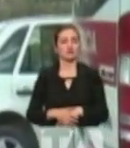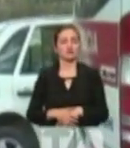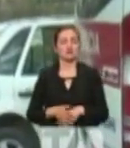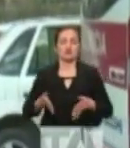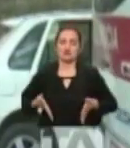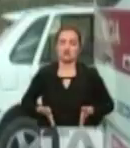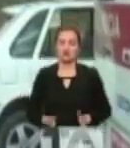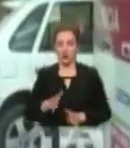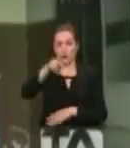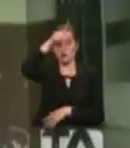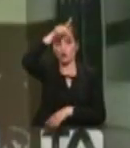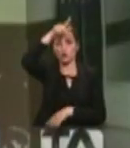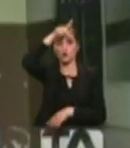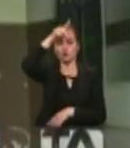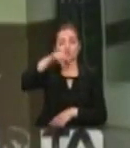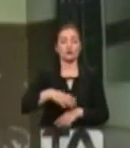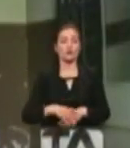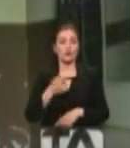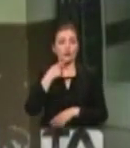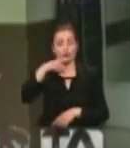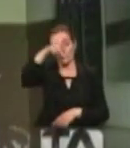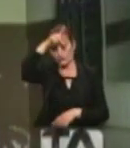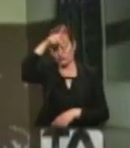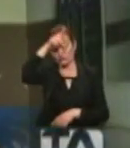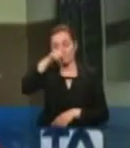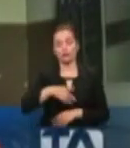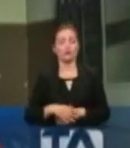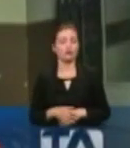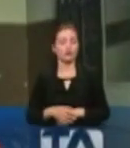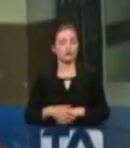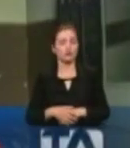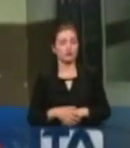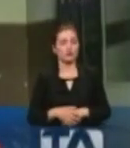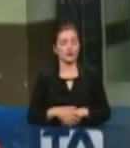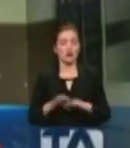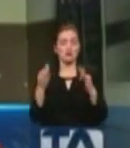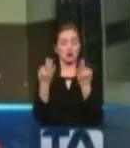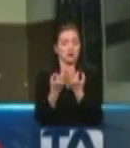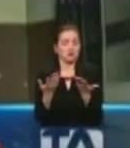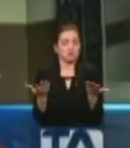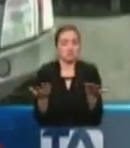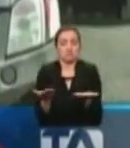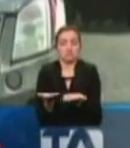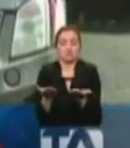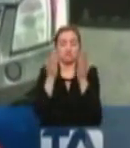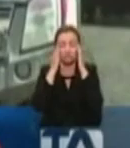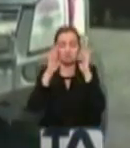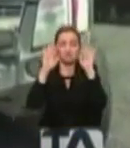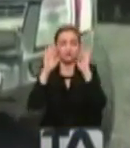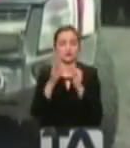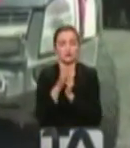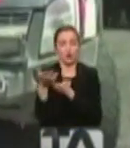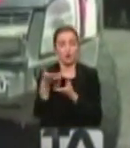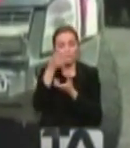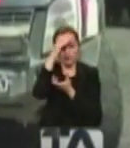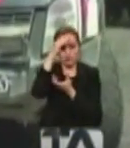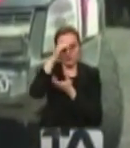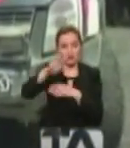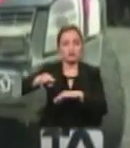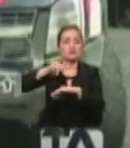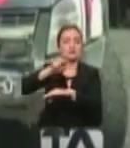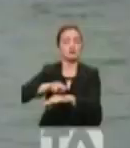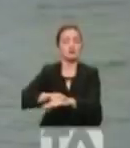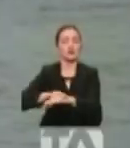de nacionalidad peruana. Dicen que es oriundo del Perú, pero los familiares todavía no aparecen. Se conoció que bomberos y Policía